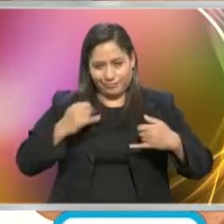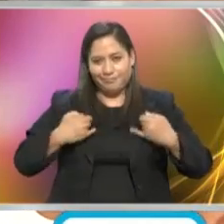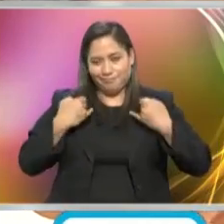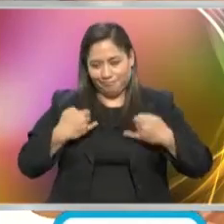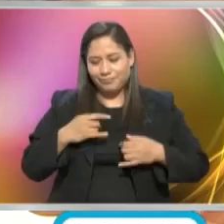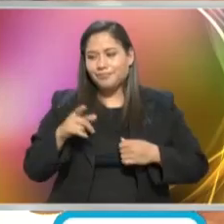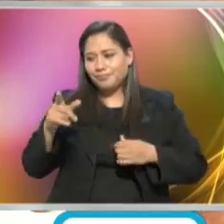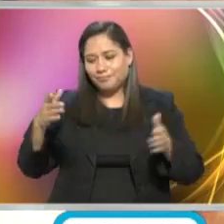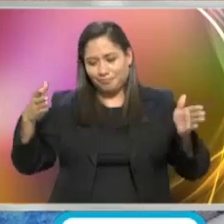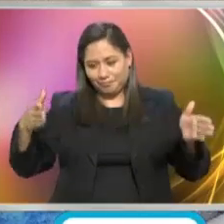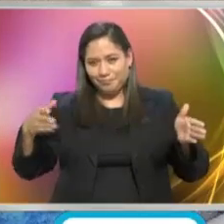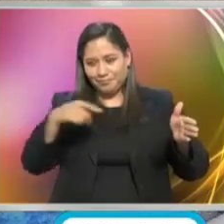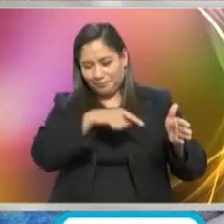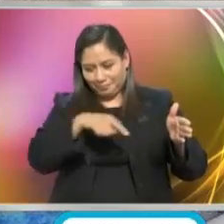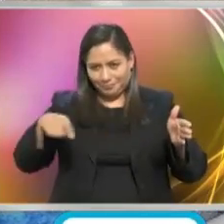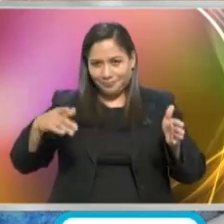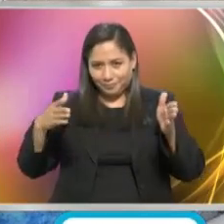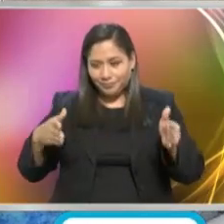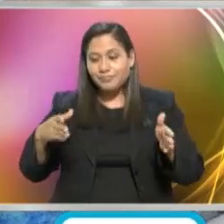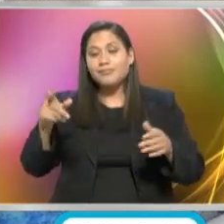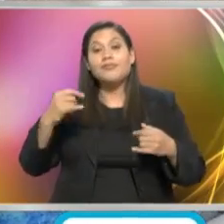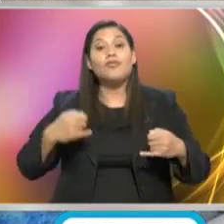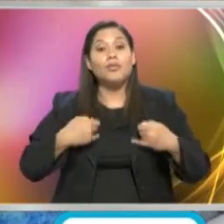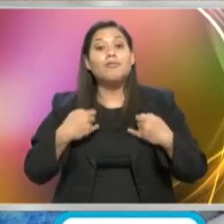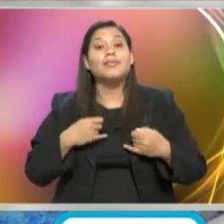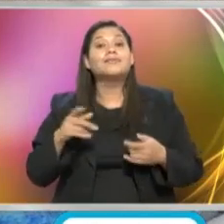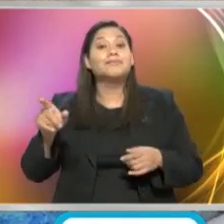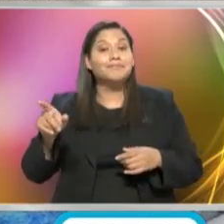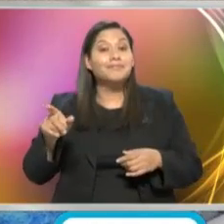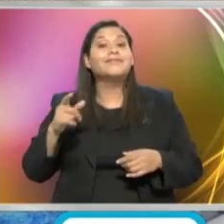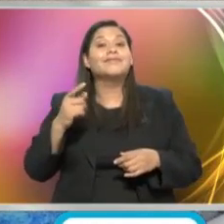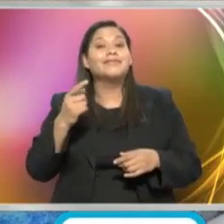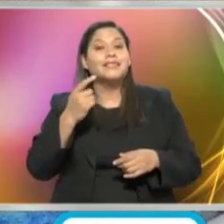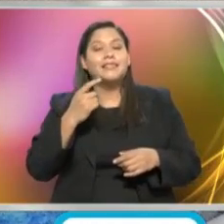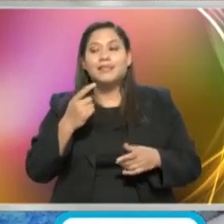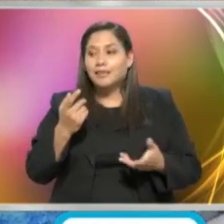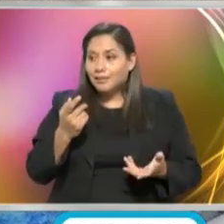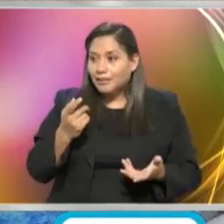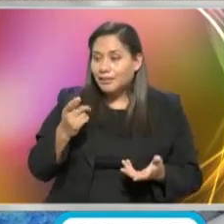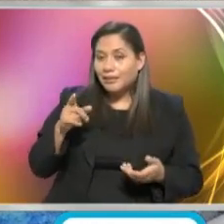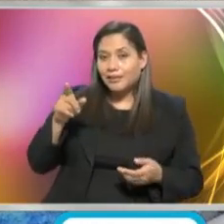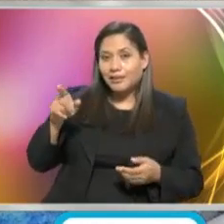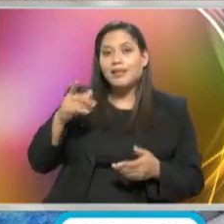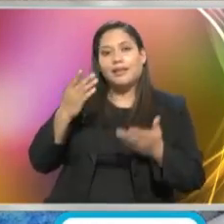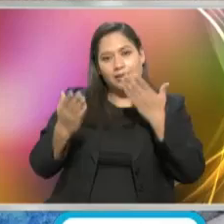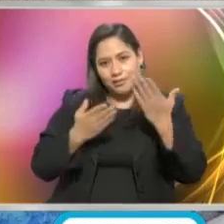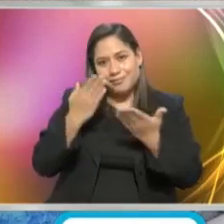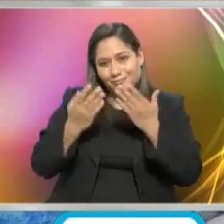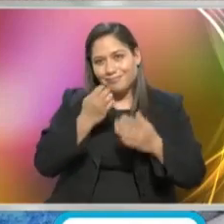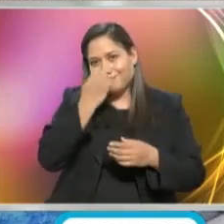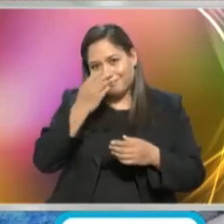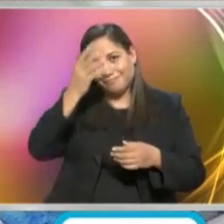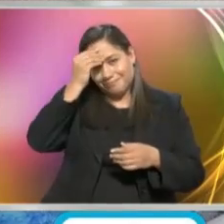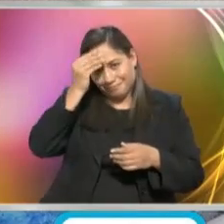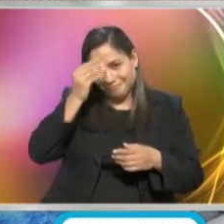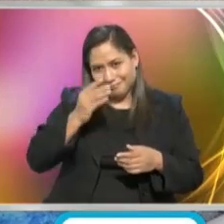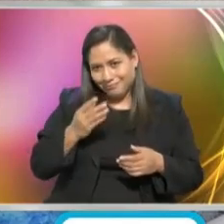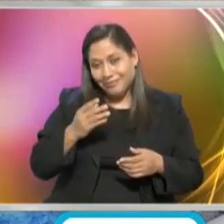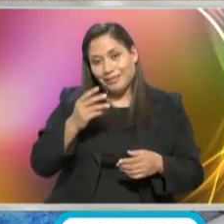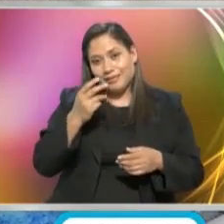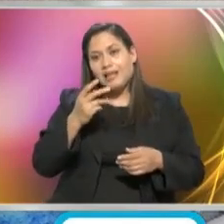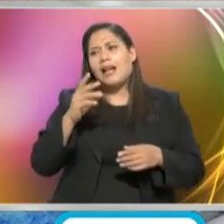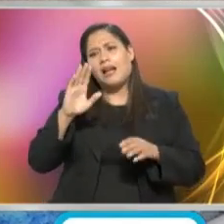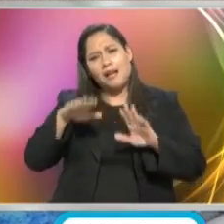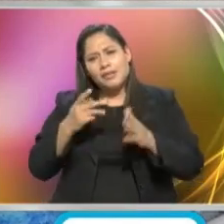una etapa, pues normalmente los adolescentes de esa edad lo que están haciendo, o lo que buscamos que estén haciendo es estar estudiando, ¿no? O sea, que, bueno, en algunos